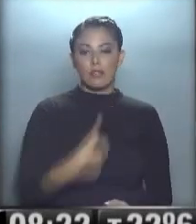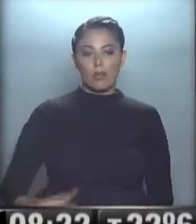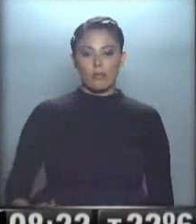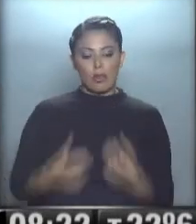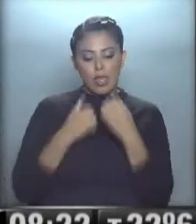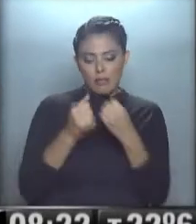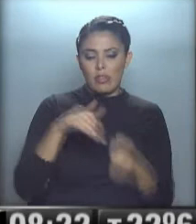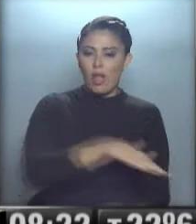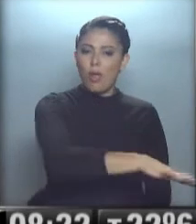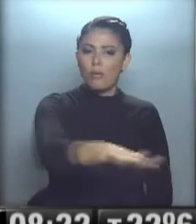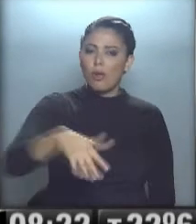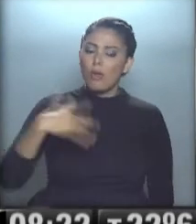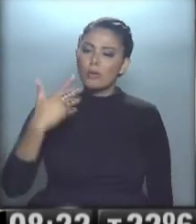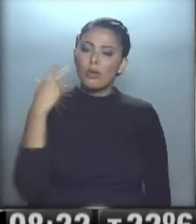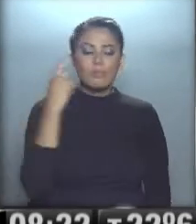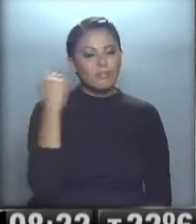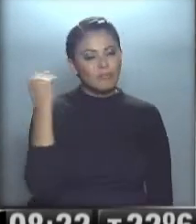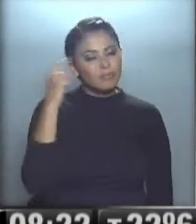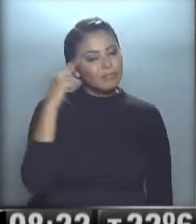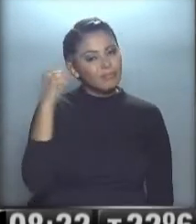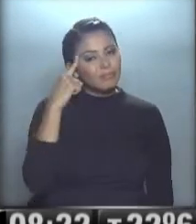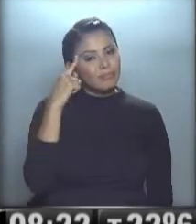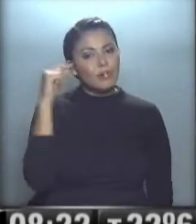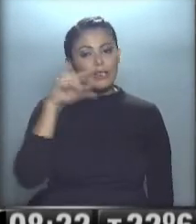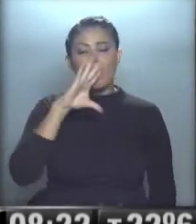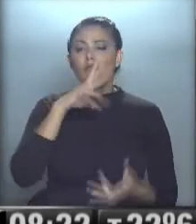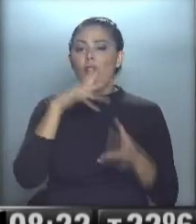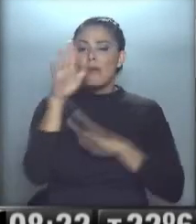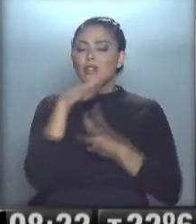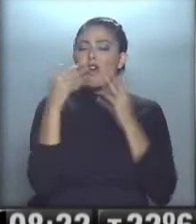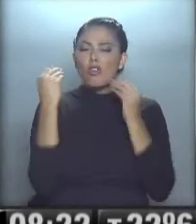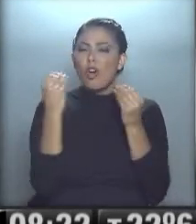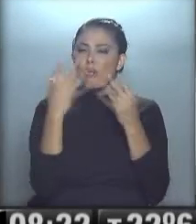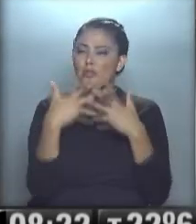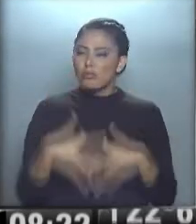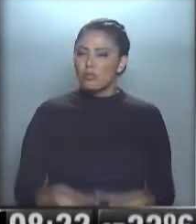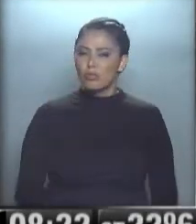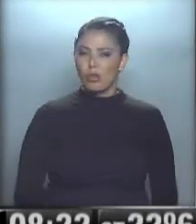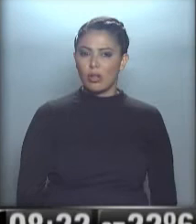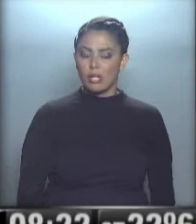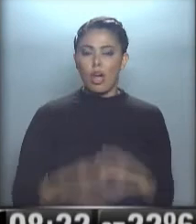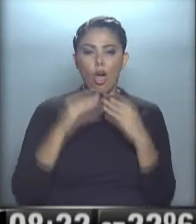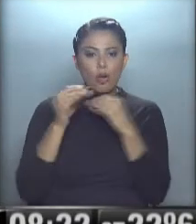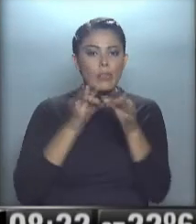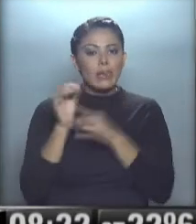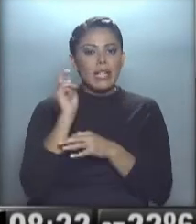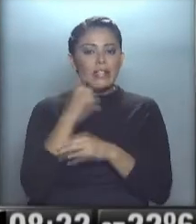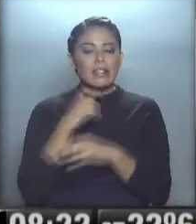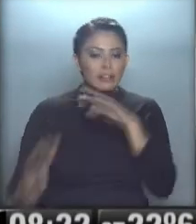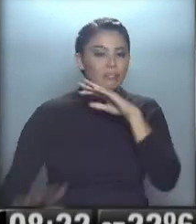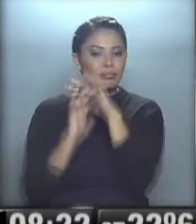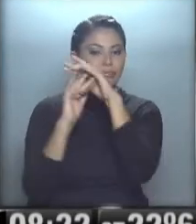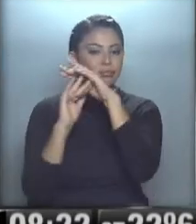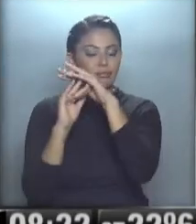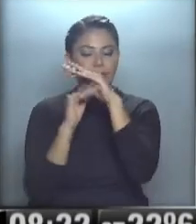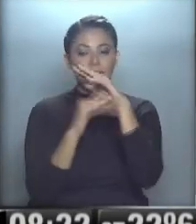eso es muy bueno pensar cómo funciona esta arquitectura, cómo es la estrategia de dominación y